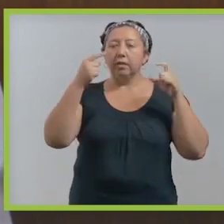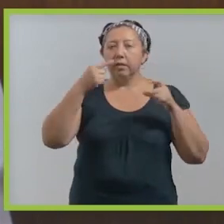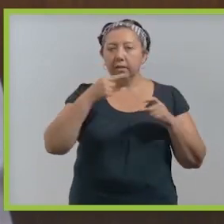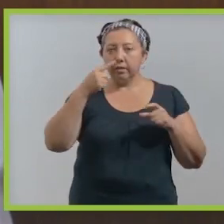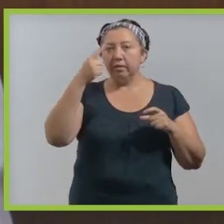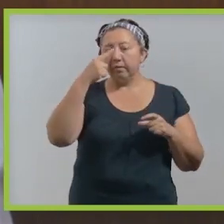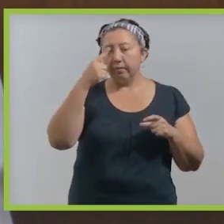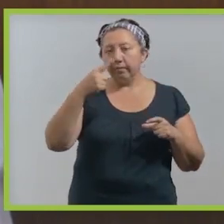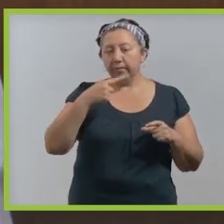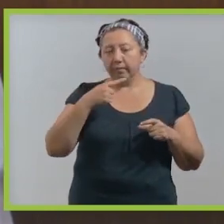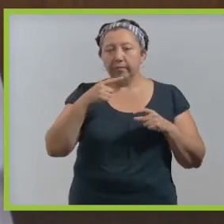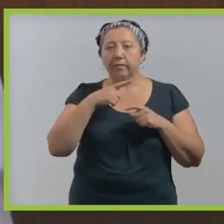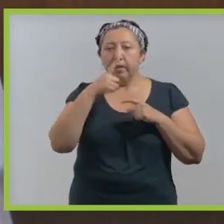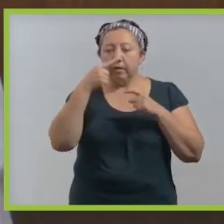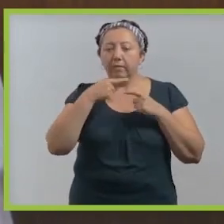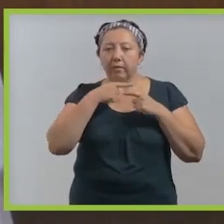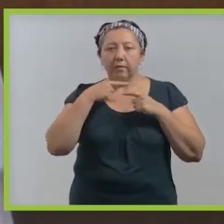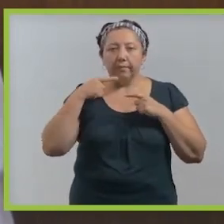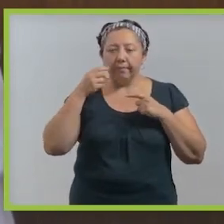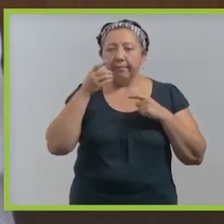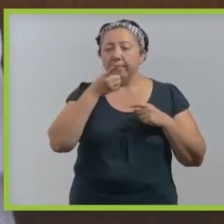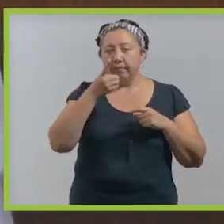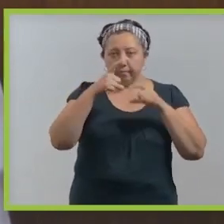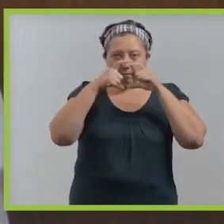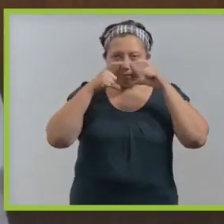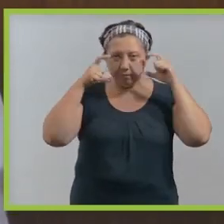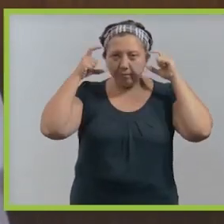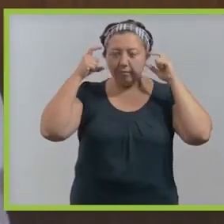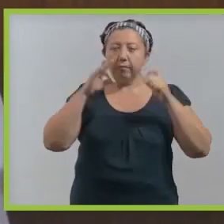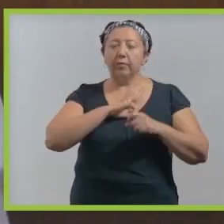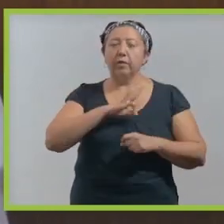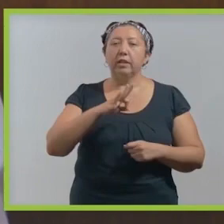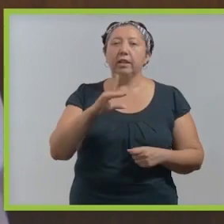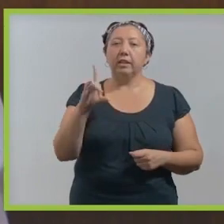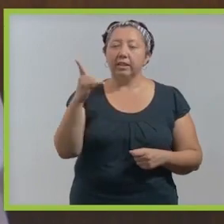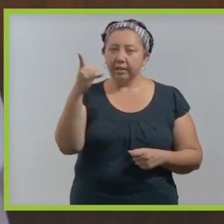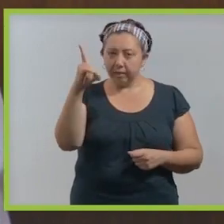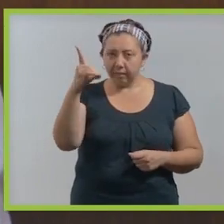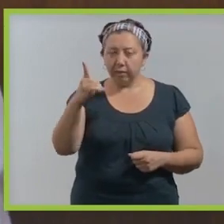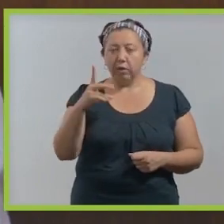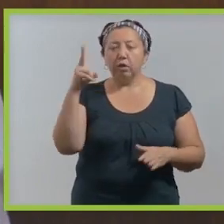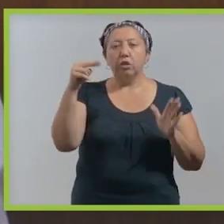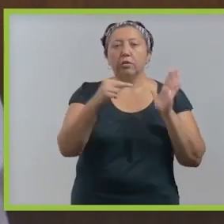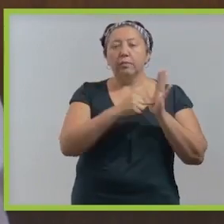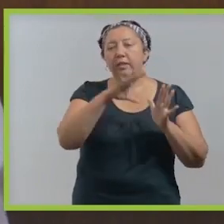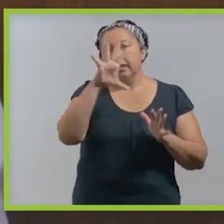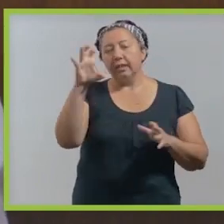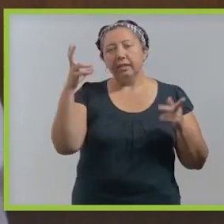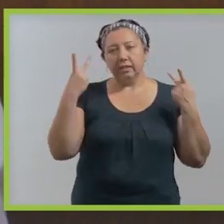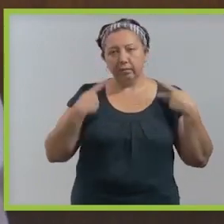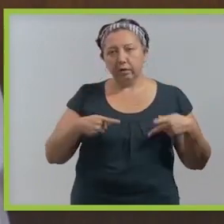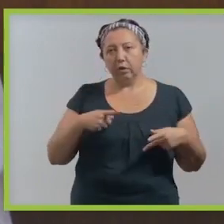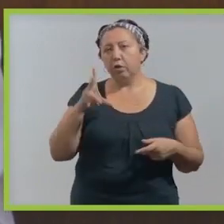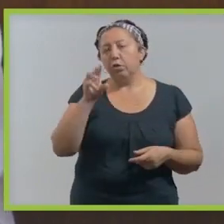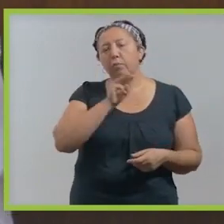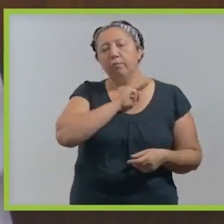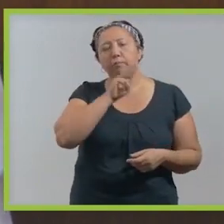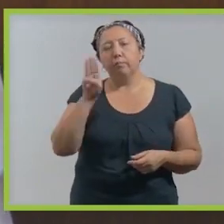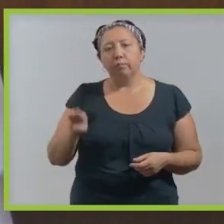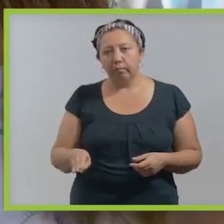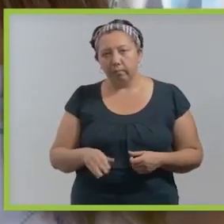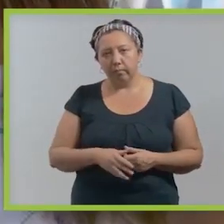esta parte de la nariz hasta la barba, podríamos lograr que de aquí a diciembre 2.500 personas no